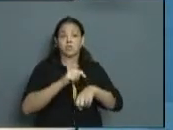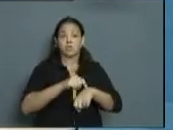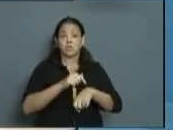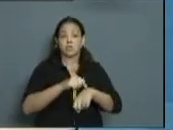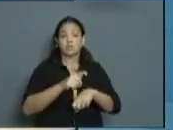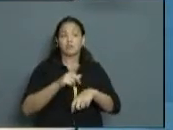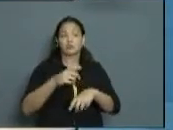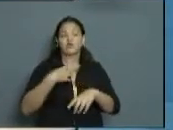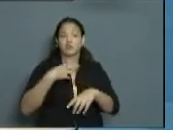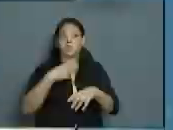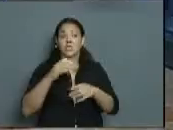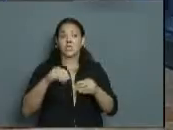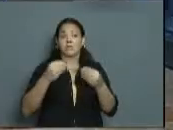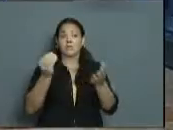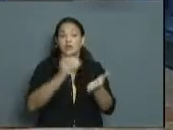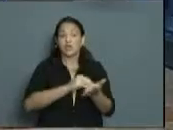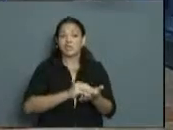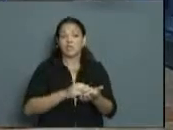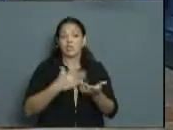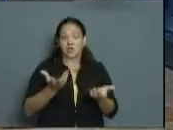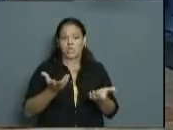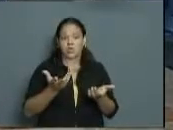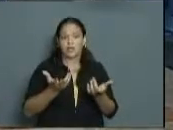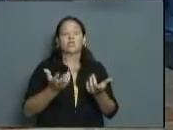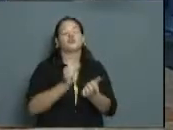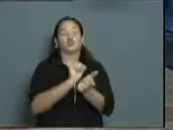¿debe ponerse la Soberana Plus, doctor?